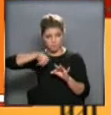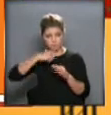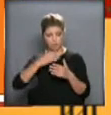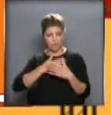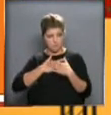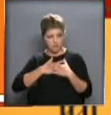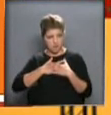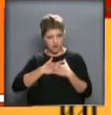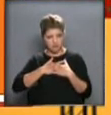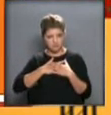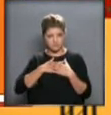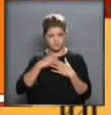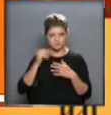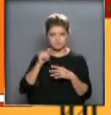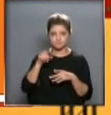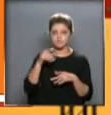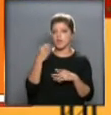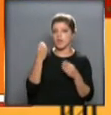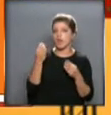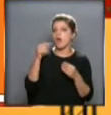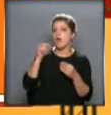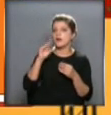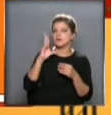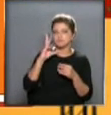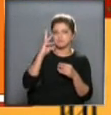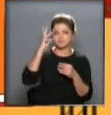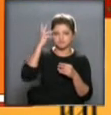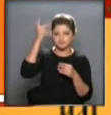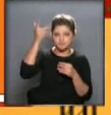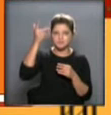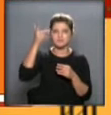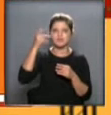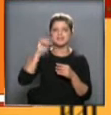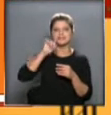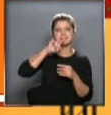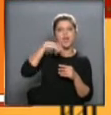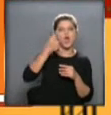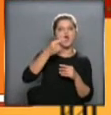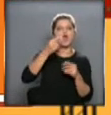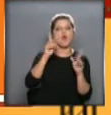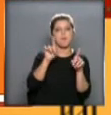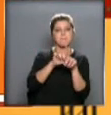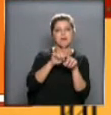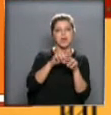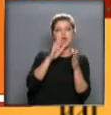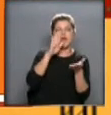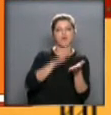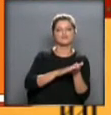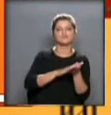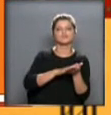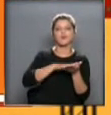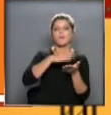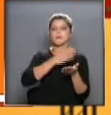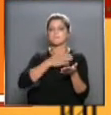vale entonces se mostró molesto por la posible publicación por parte de santiago bal de un libro sobre la ruptura del matrimonio